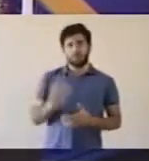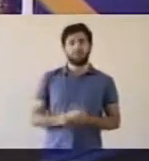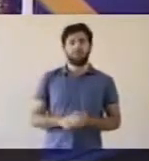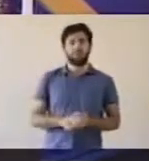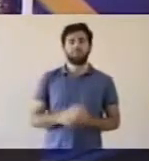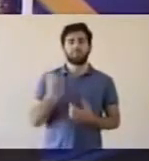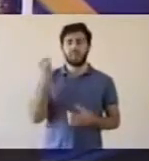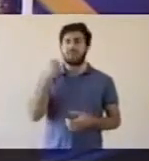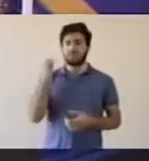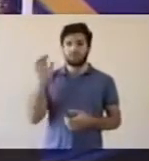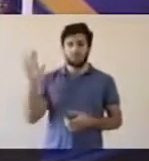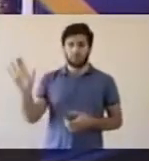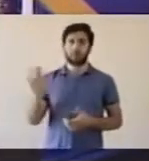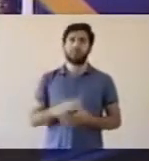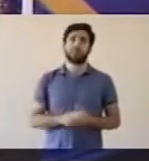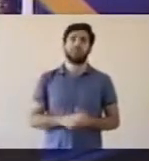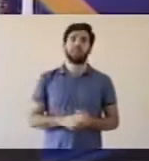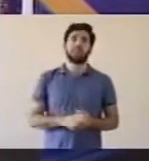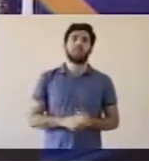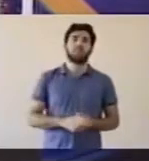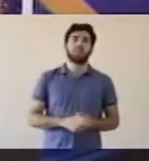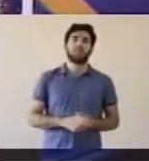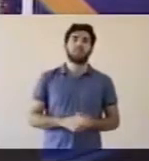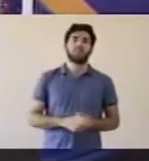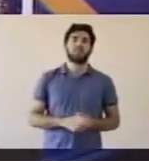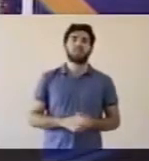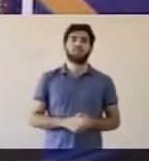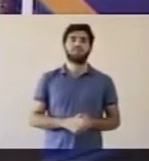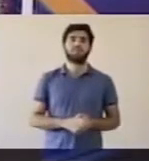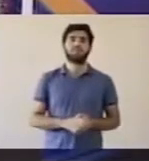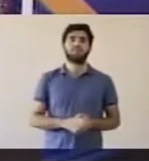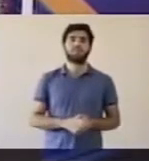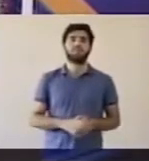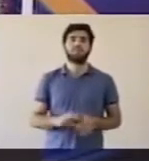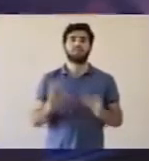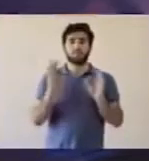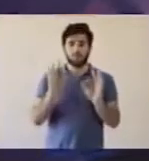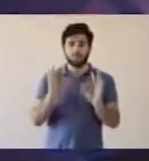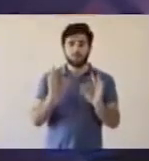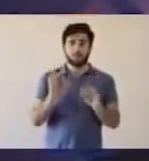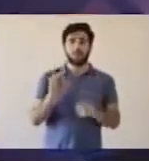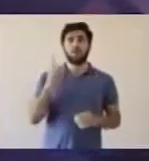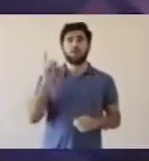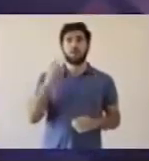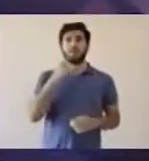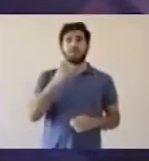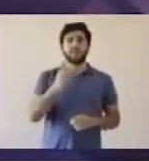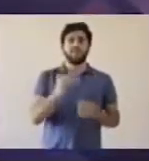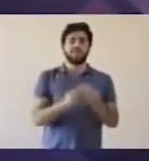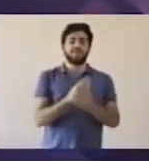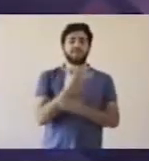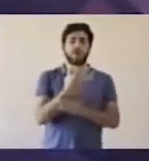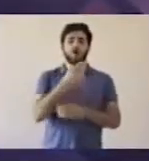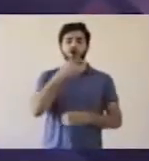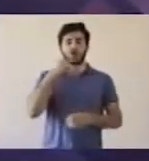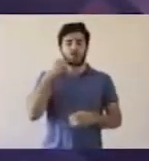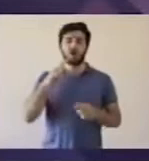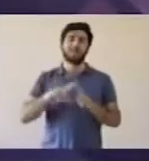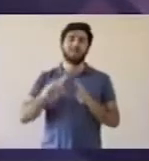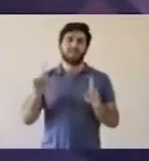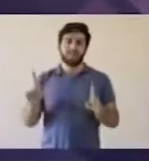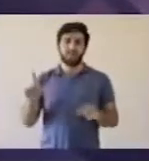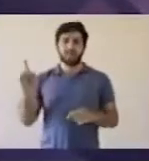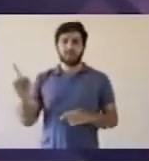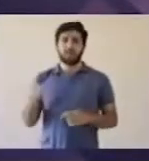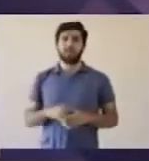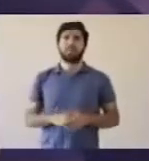Tujlu. Nuevamente, Tujlu. Muy bien. Para decir flor roja,